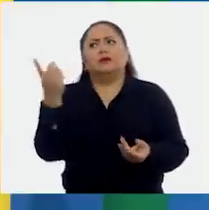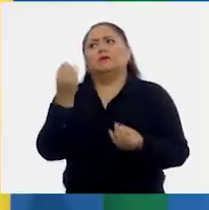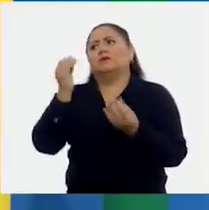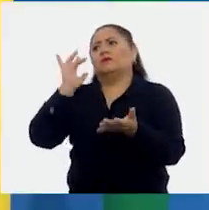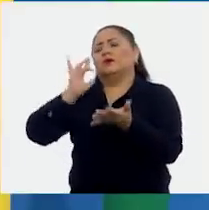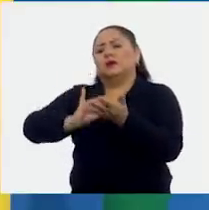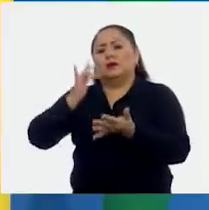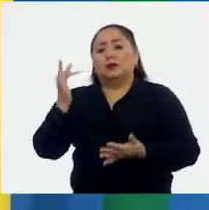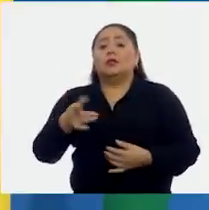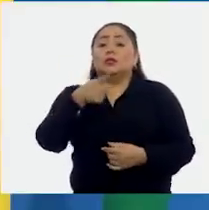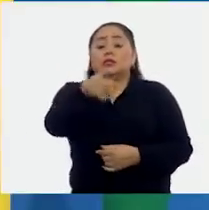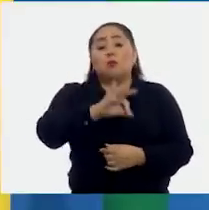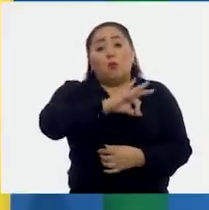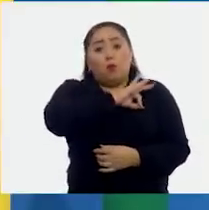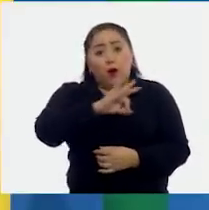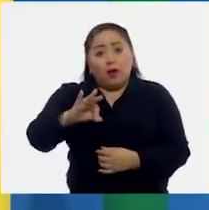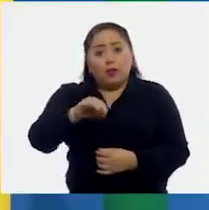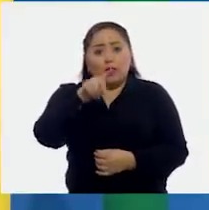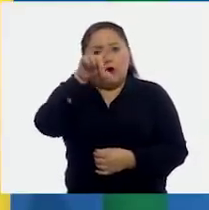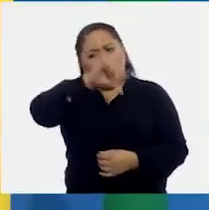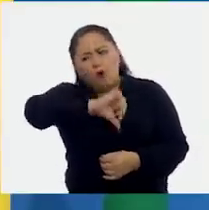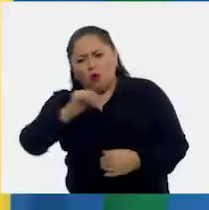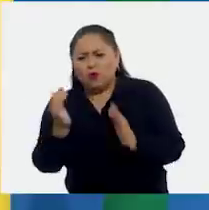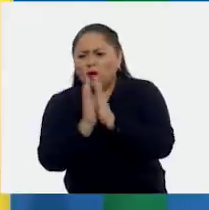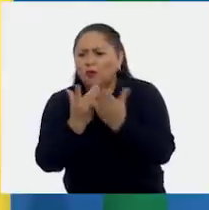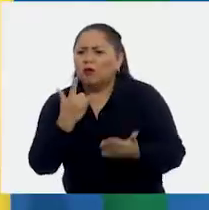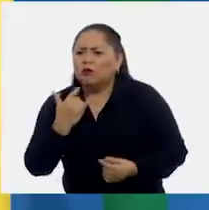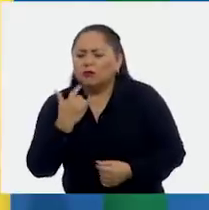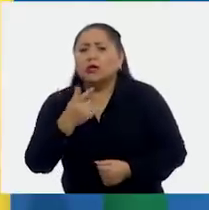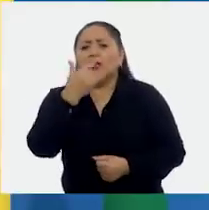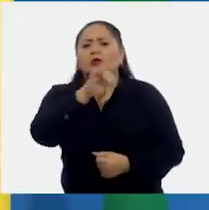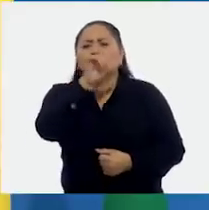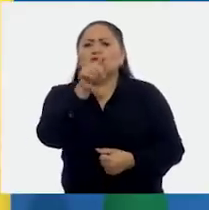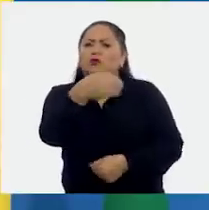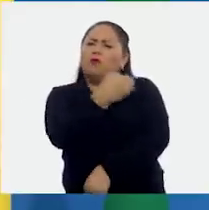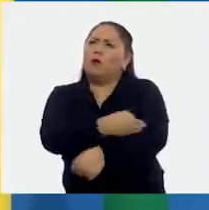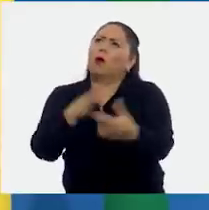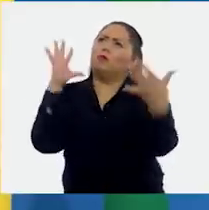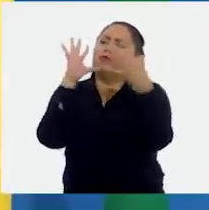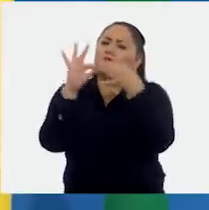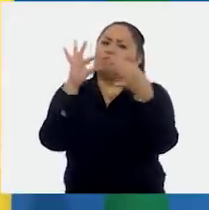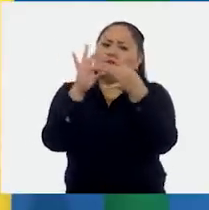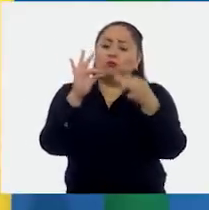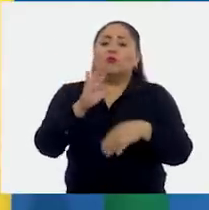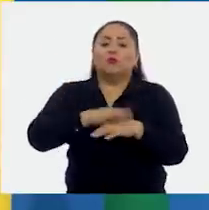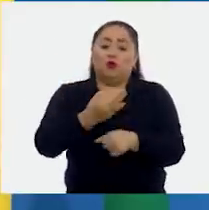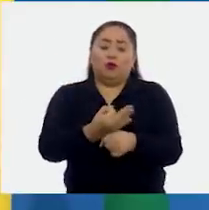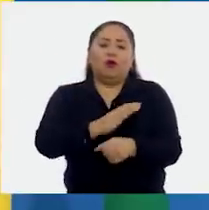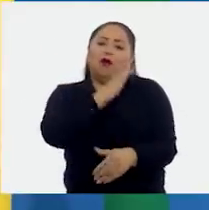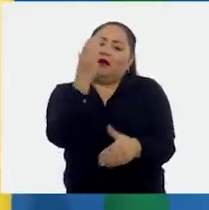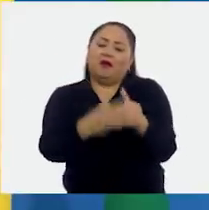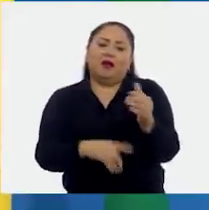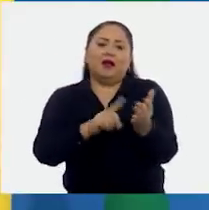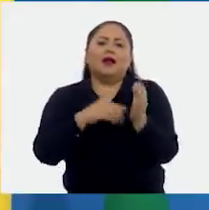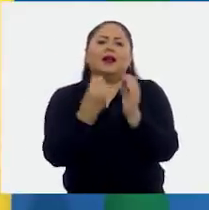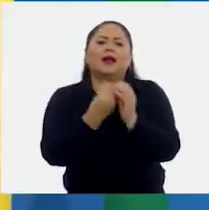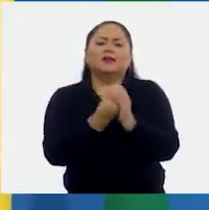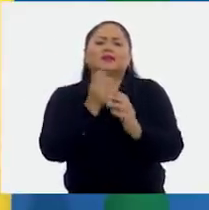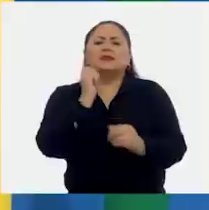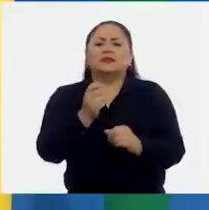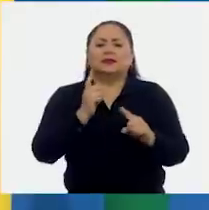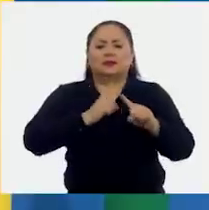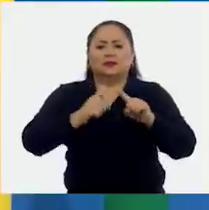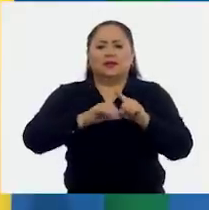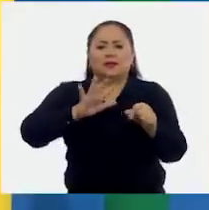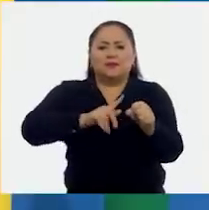gracias. Si te es posible, consulta otros libros y comenta el tema de hoy con tu familia. Por hoy hemos terminado con Diversidad